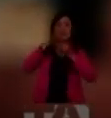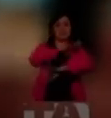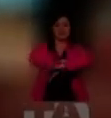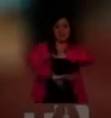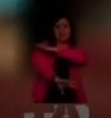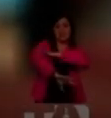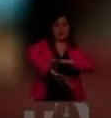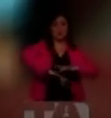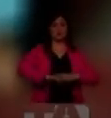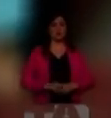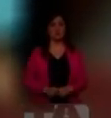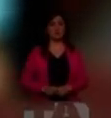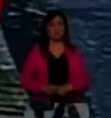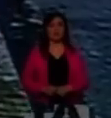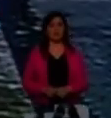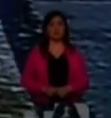extremidades superiores.